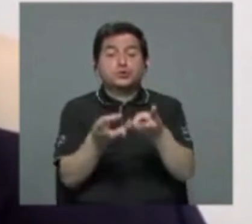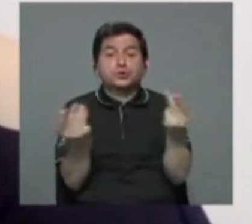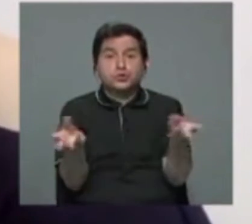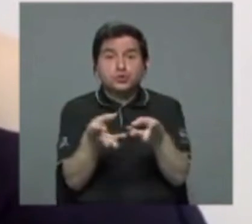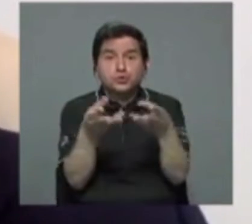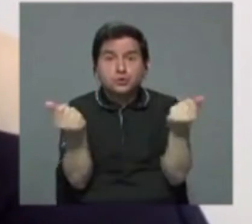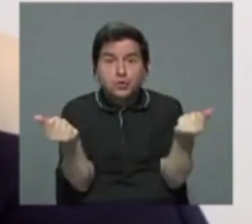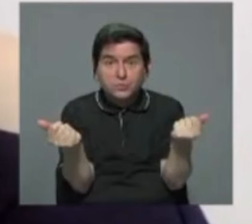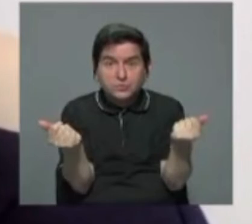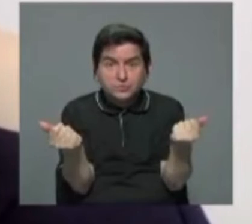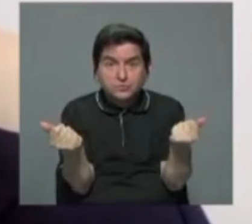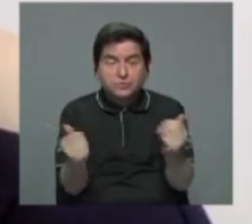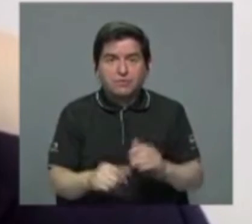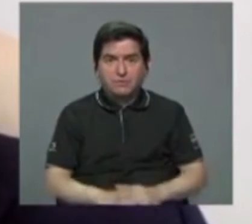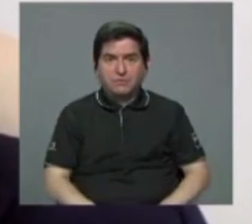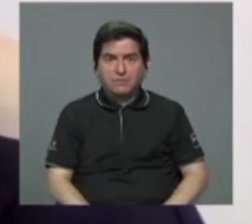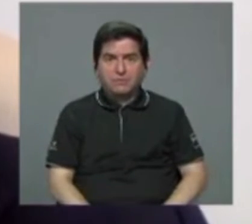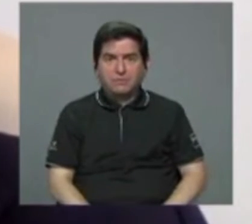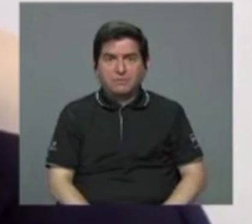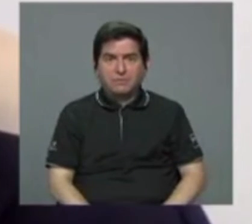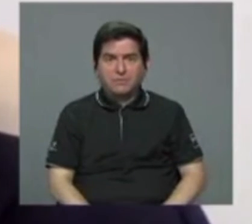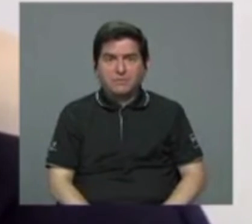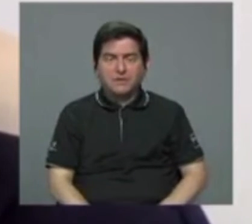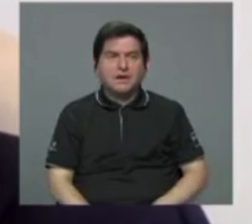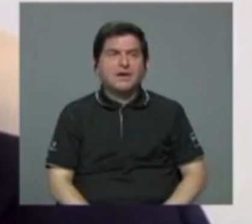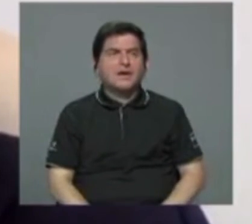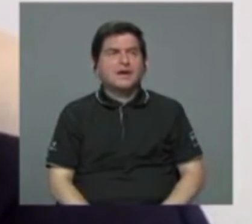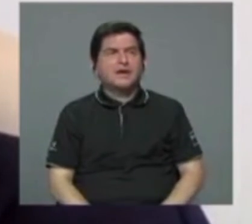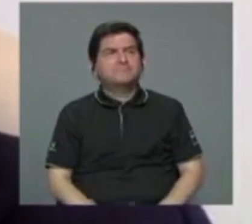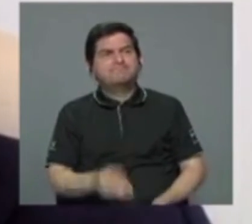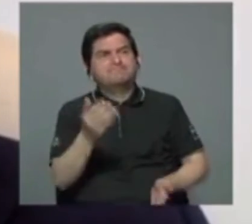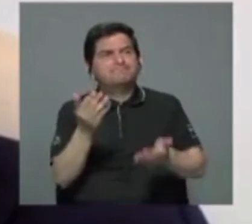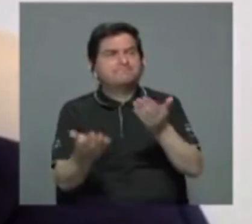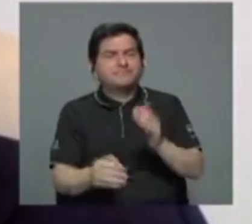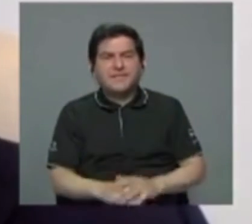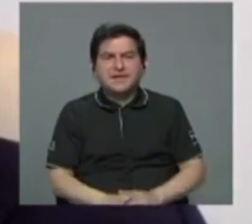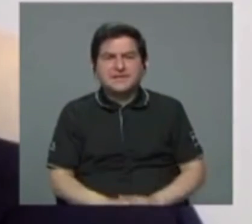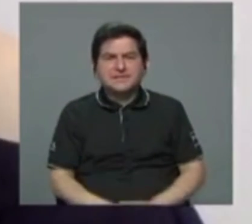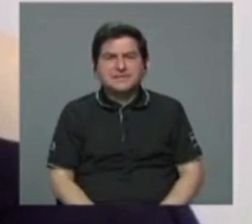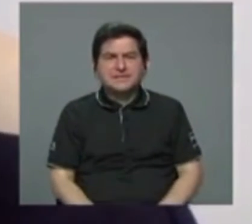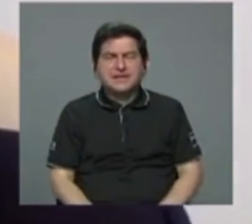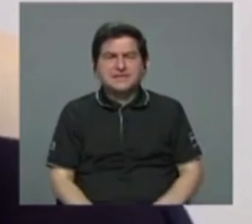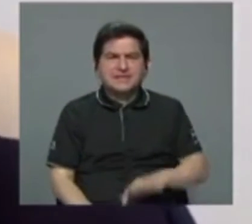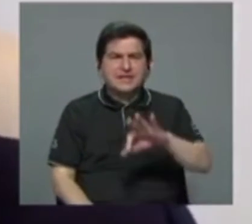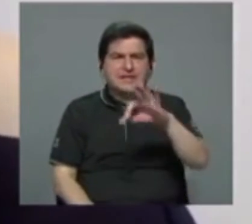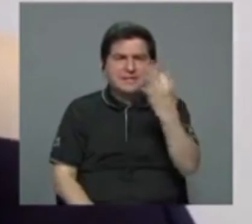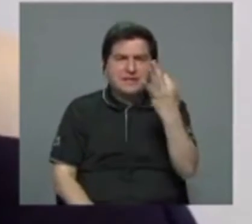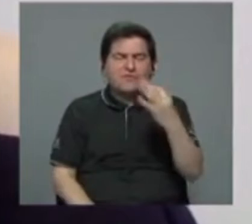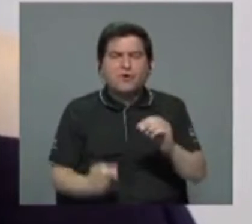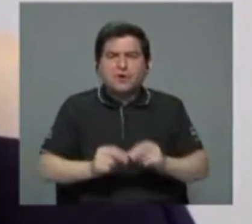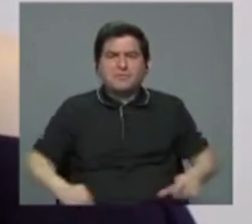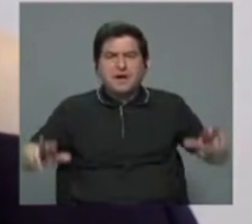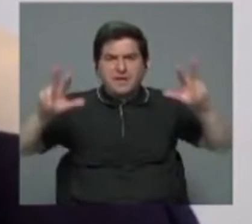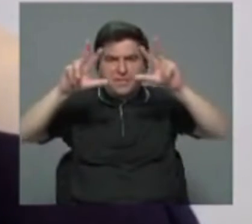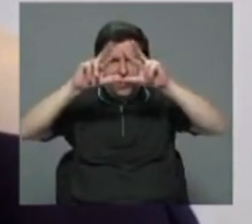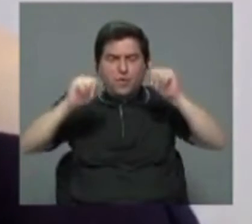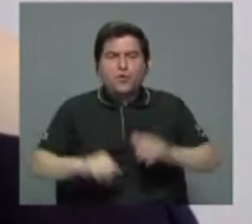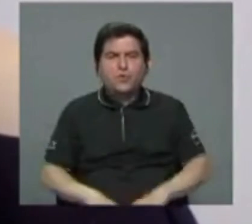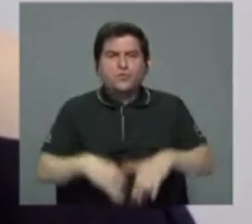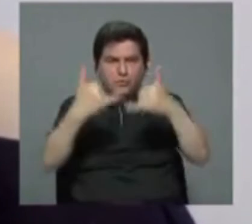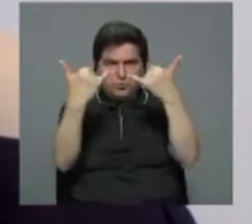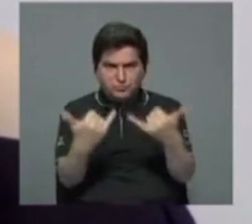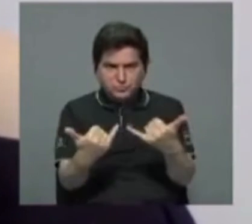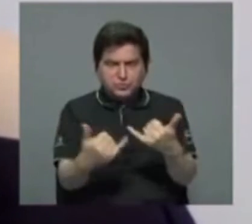que en terminología onusiana, terminología de Naciones Unidas, han